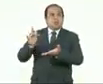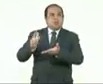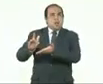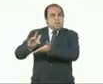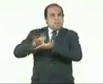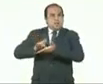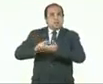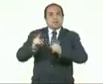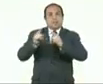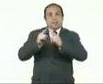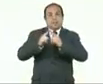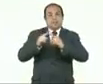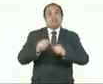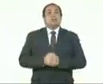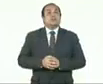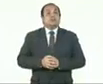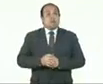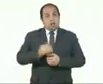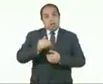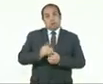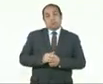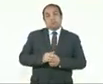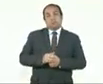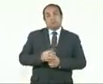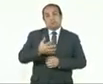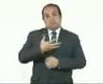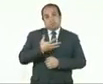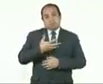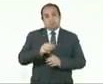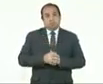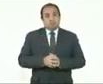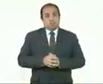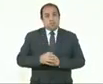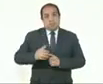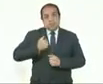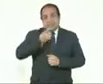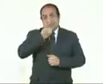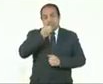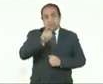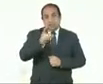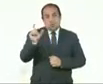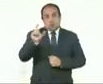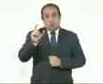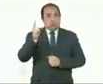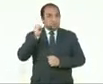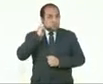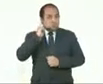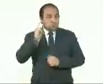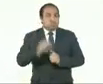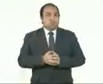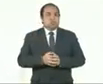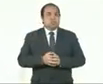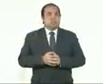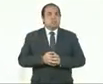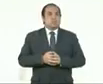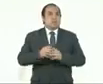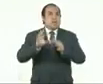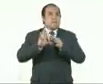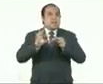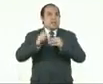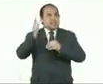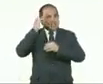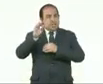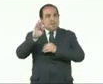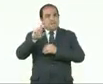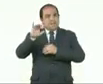Católica que se ha dado. Y aprovecho para decir que cuando escuchamos a hablar de San Francisco de